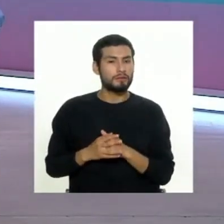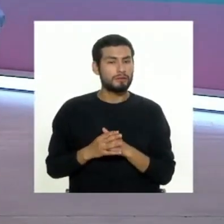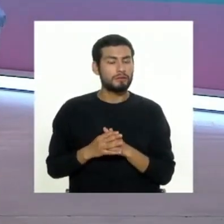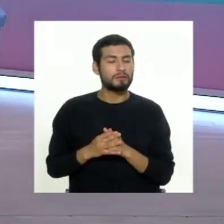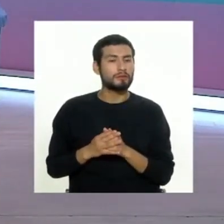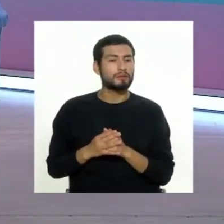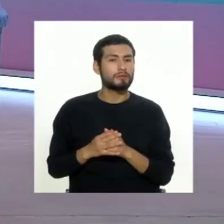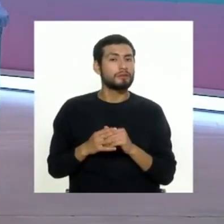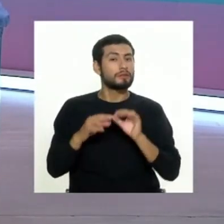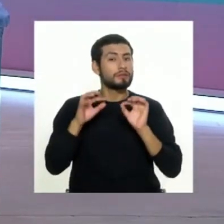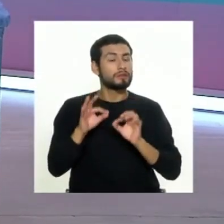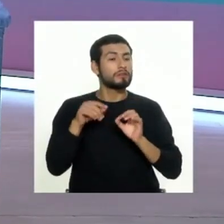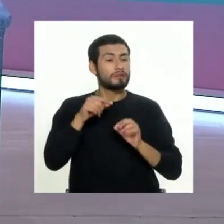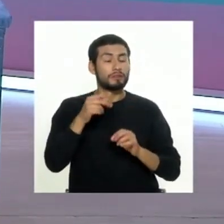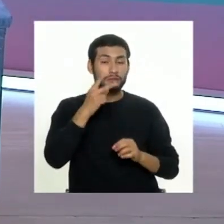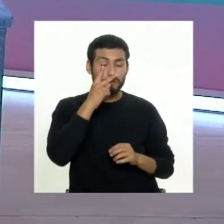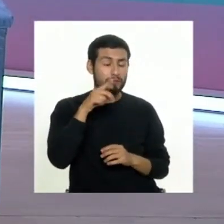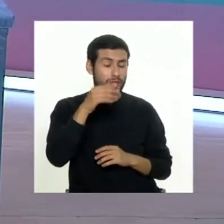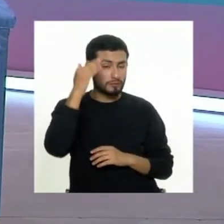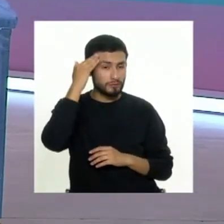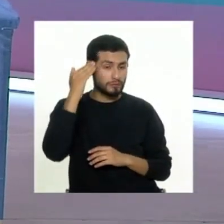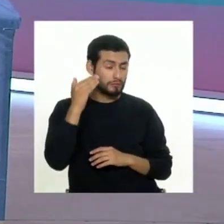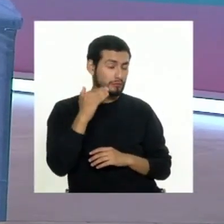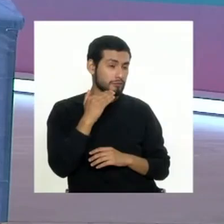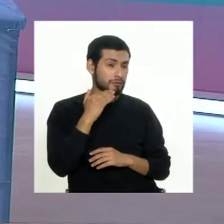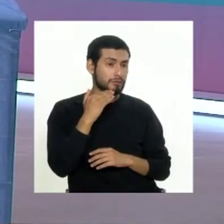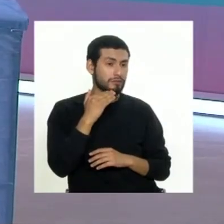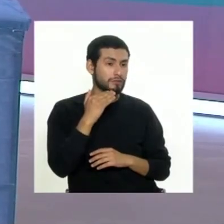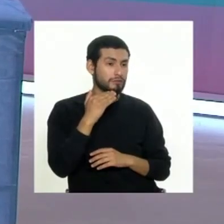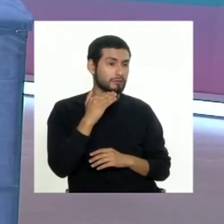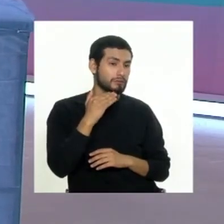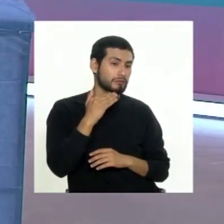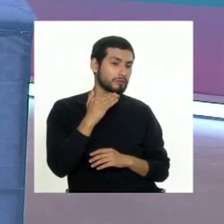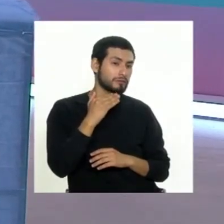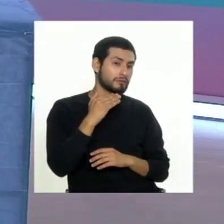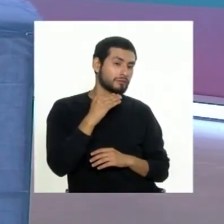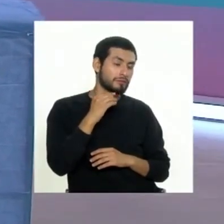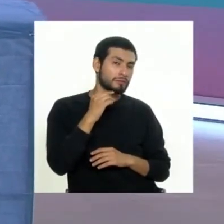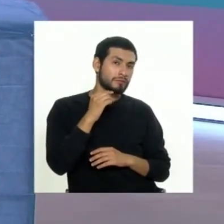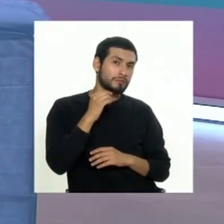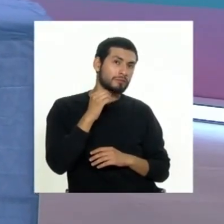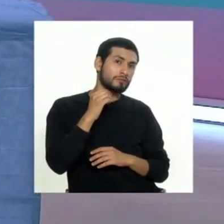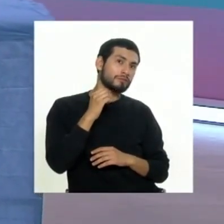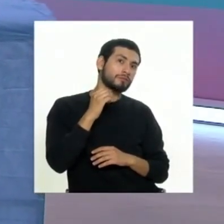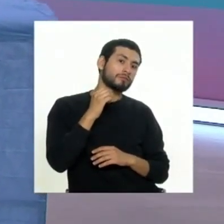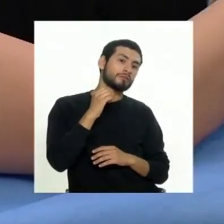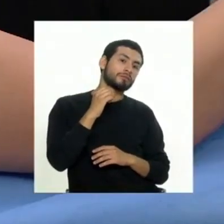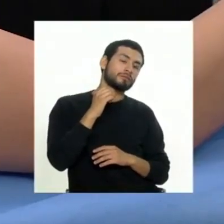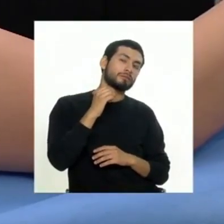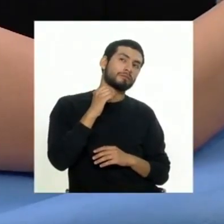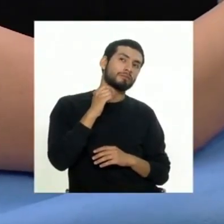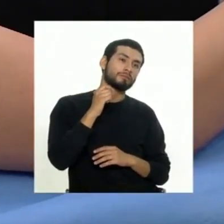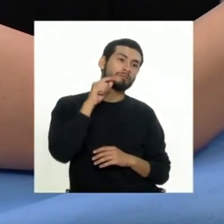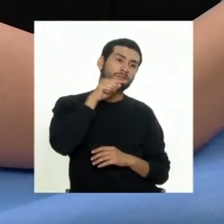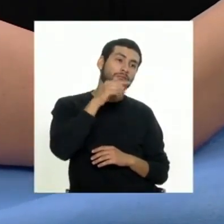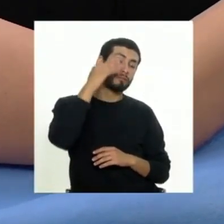Y vamos a colocar la cabecita en esta posición, tu moñito te va a ayudar un